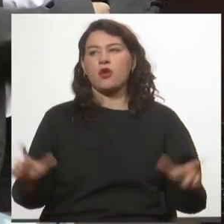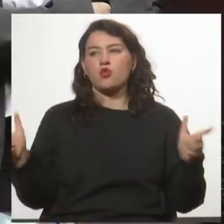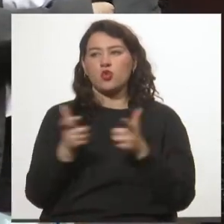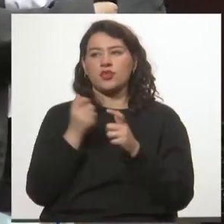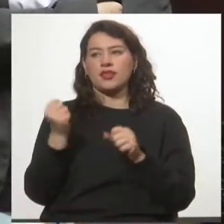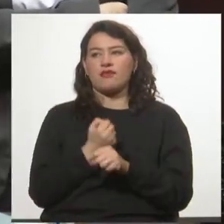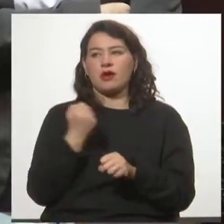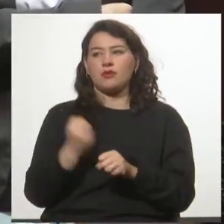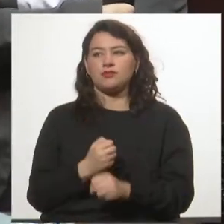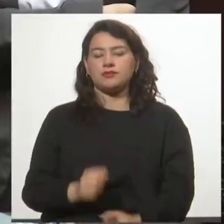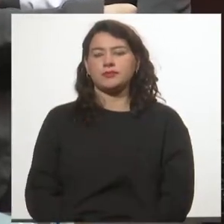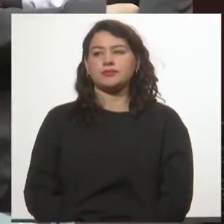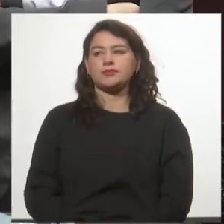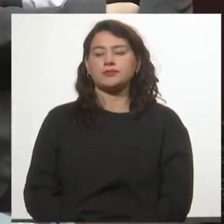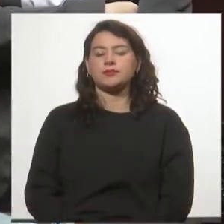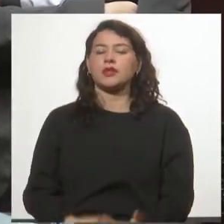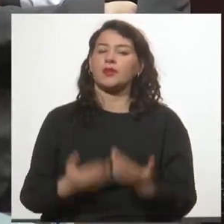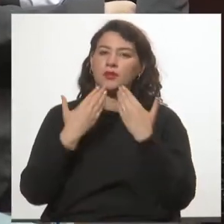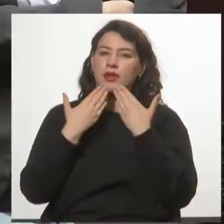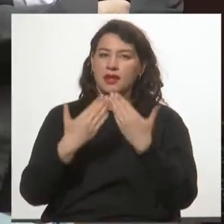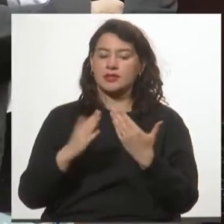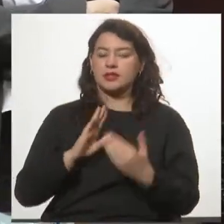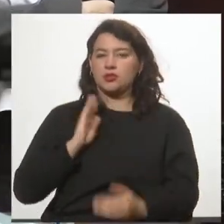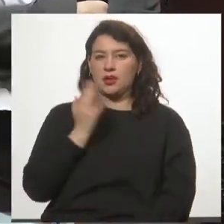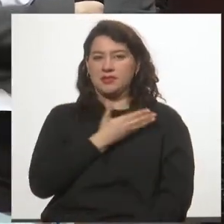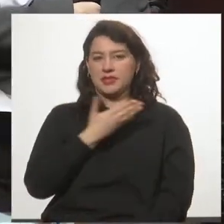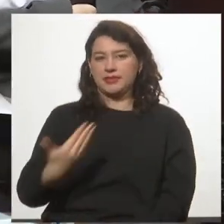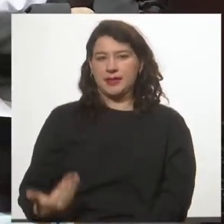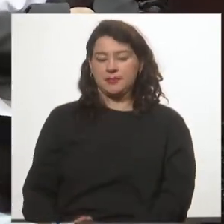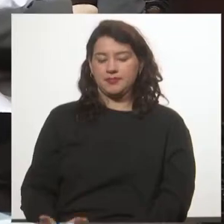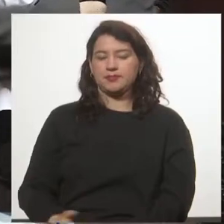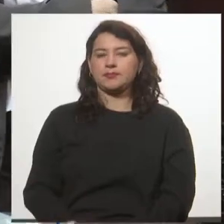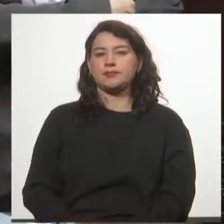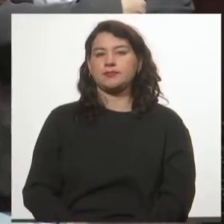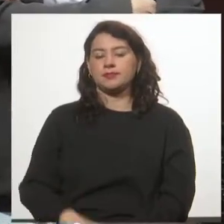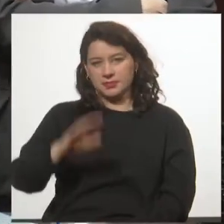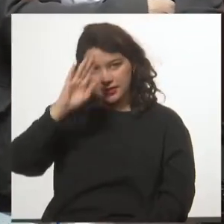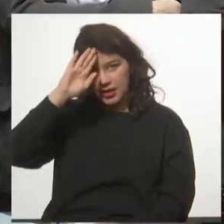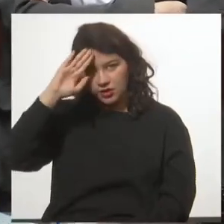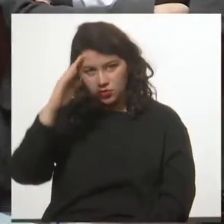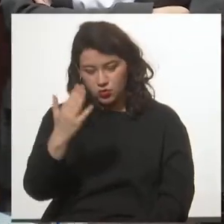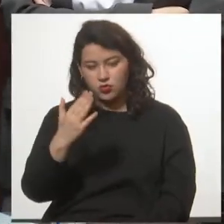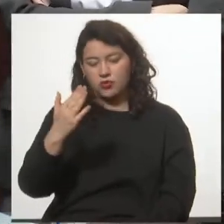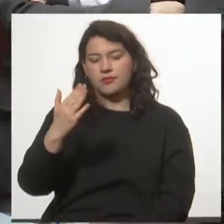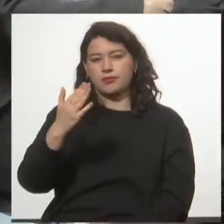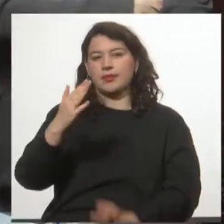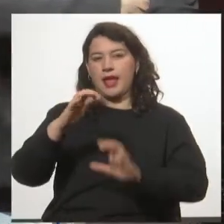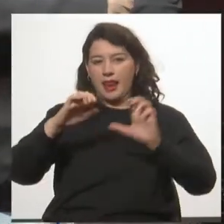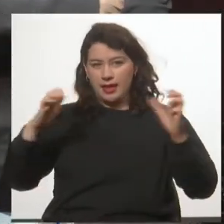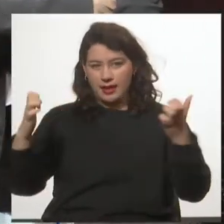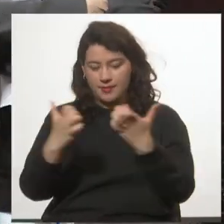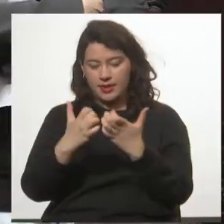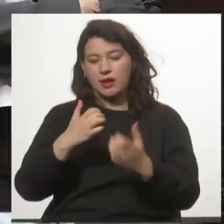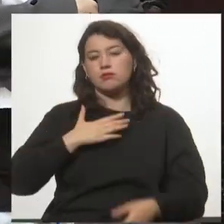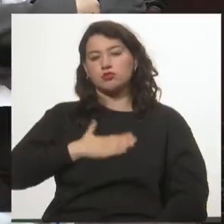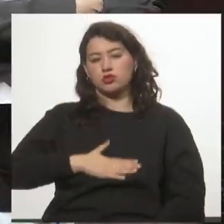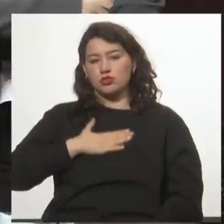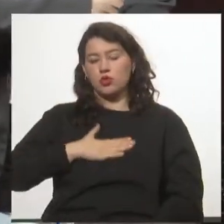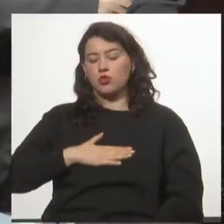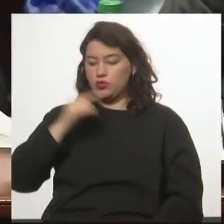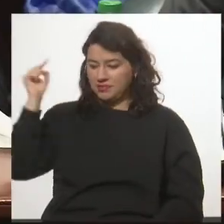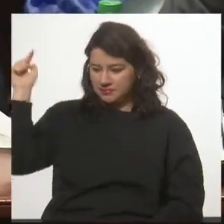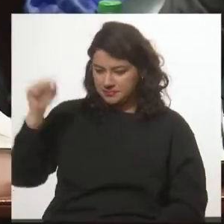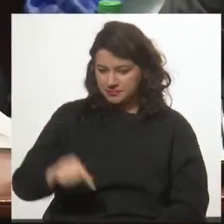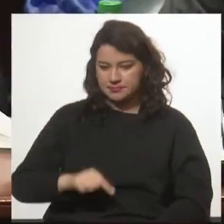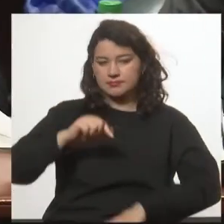trabajo muchas gracias señora presidenta saludos a la cámara es un gusto estar aquí